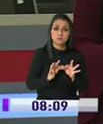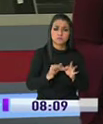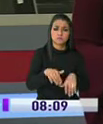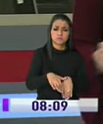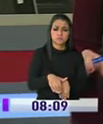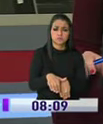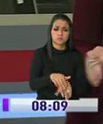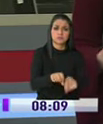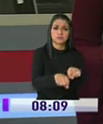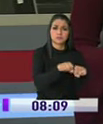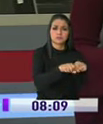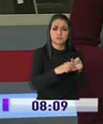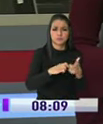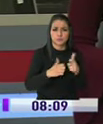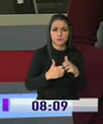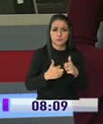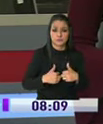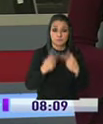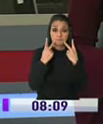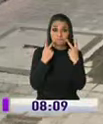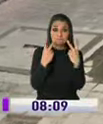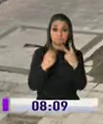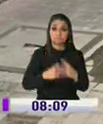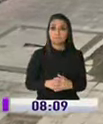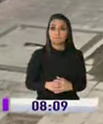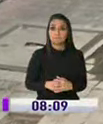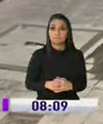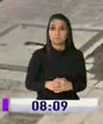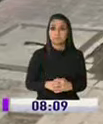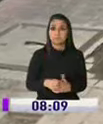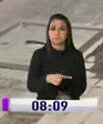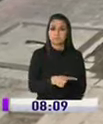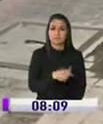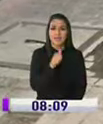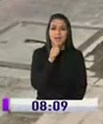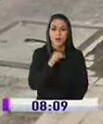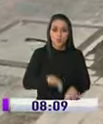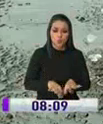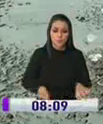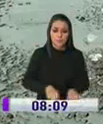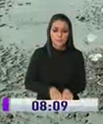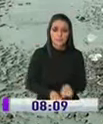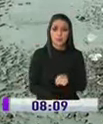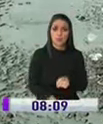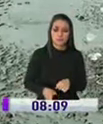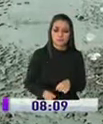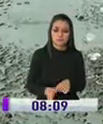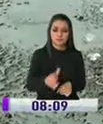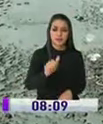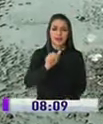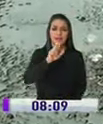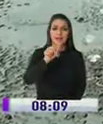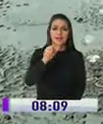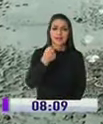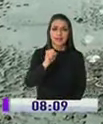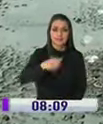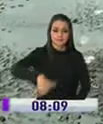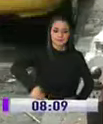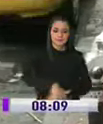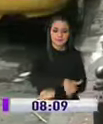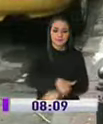serie de inconvenientes. Esta fuga de agua ubicada en la calle Juan Pablo Arenas y Juan Larrea, cerca al Consejo Provincial de Pichincha,